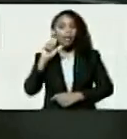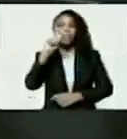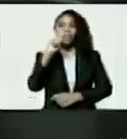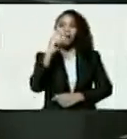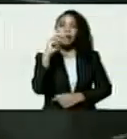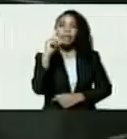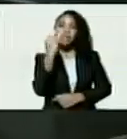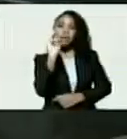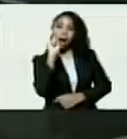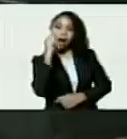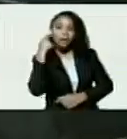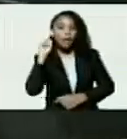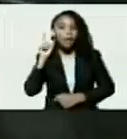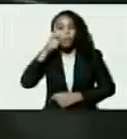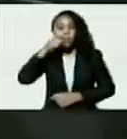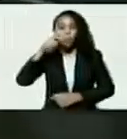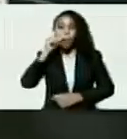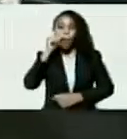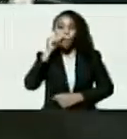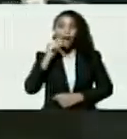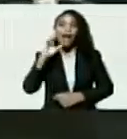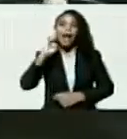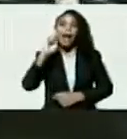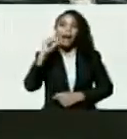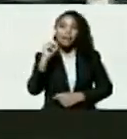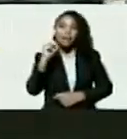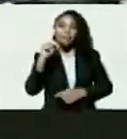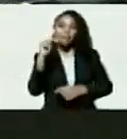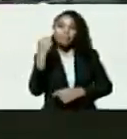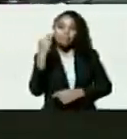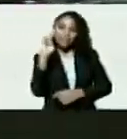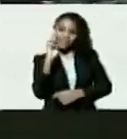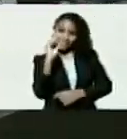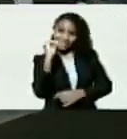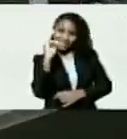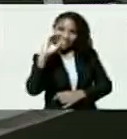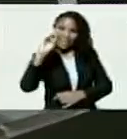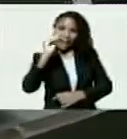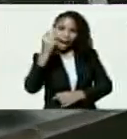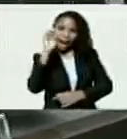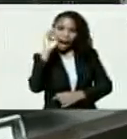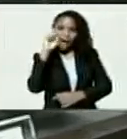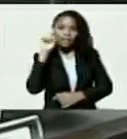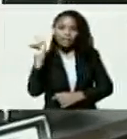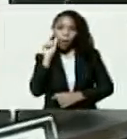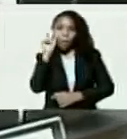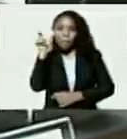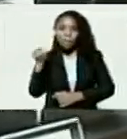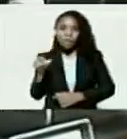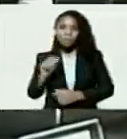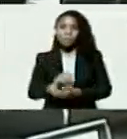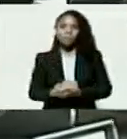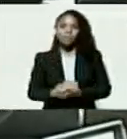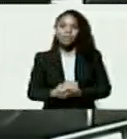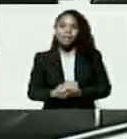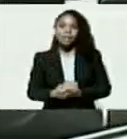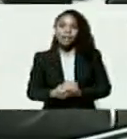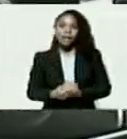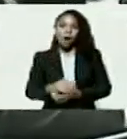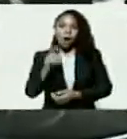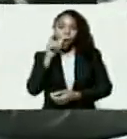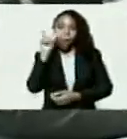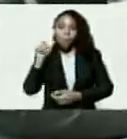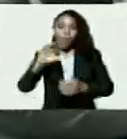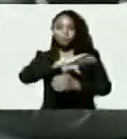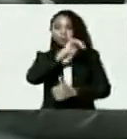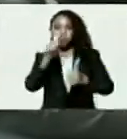Amelio y el ciudadano Enrique Márquez, postulados por el Poder Ciudadano de la República Bolivariana de Venezuela, el